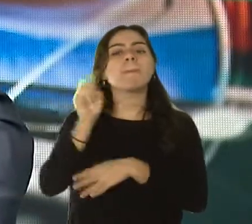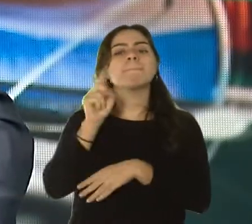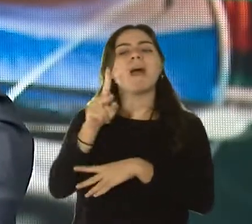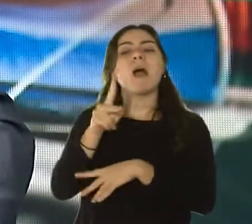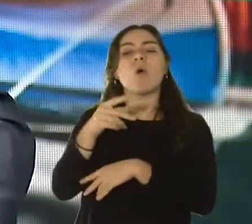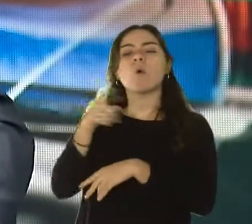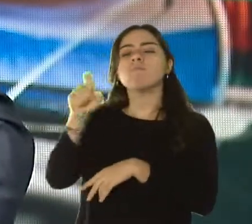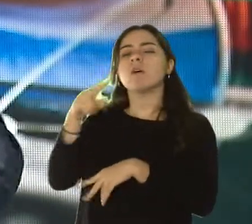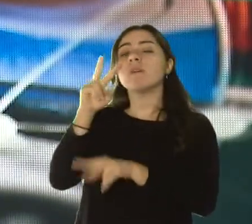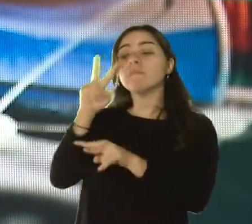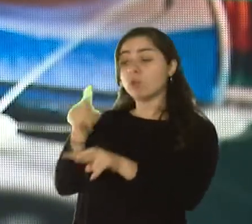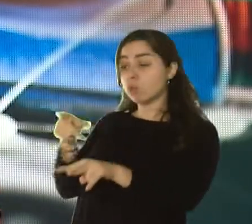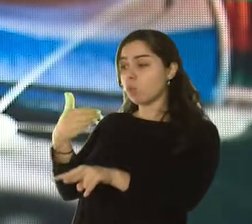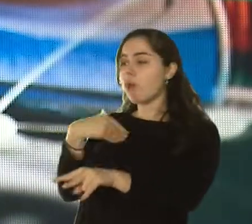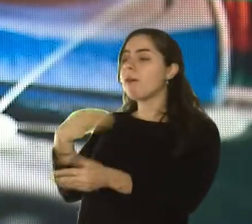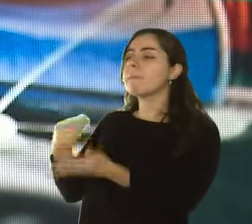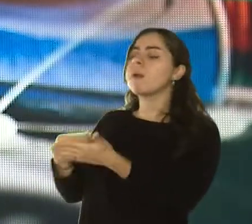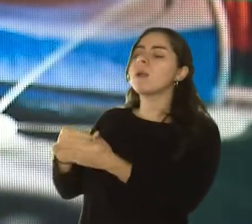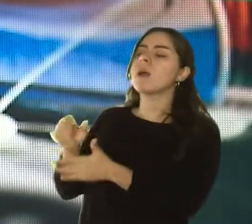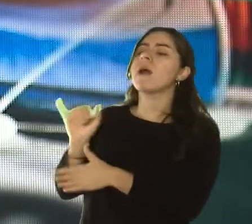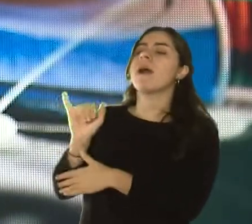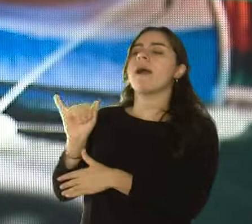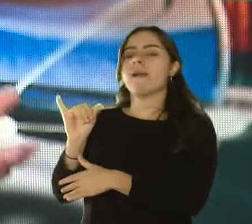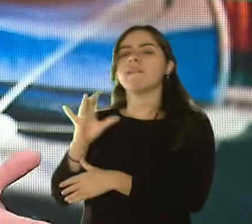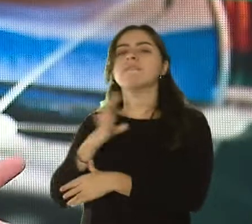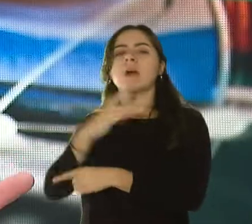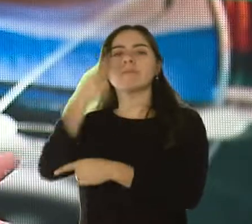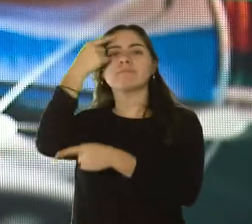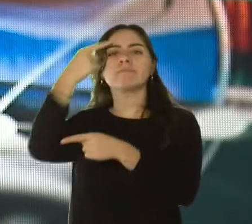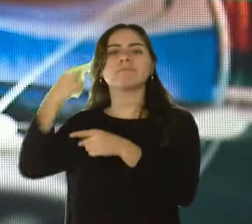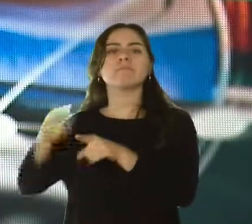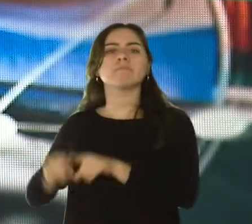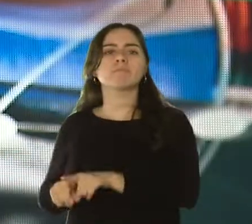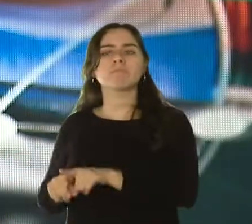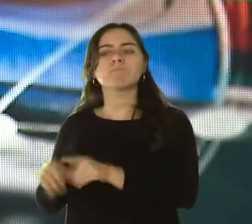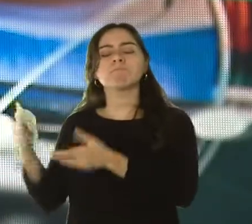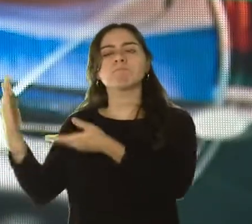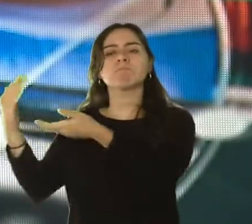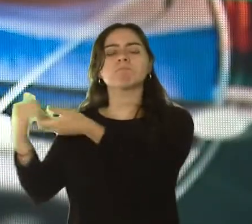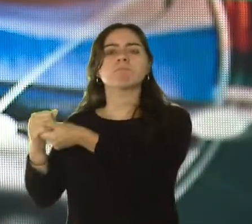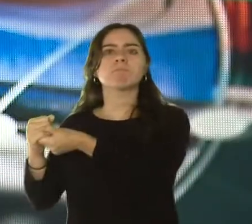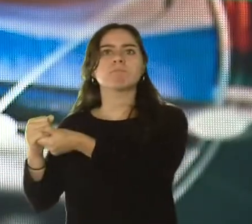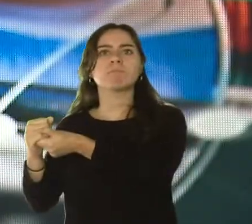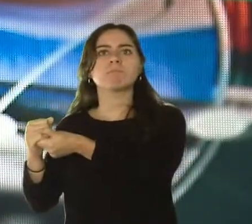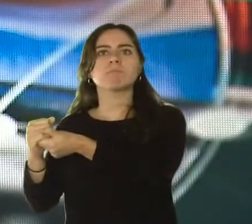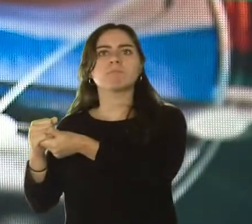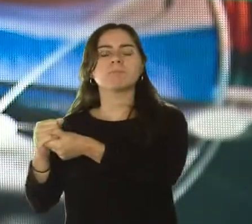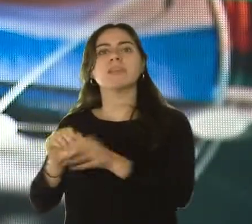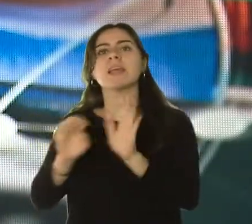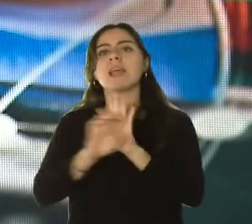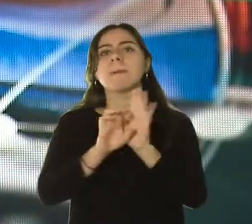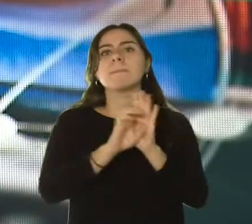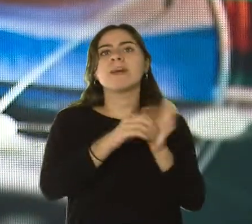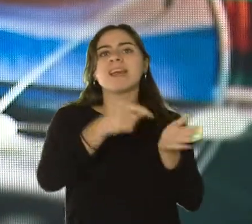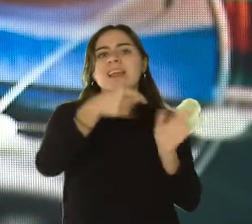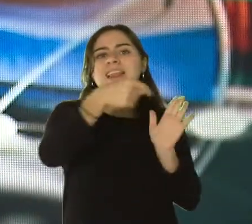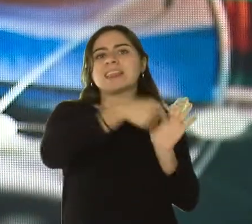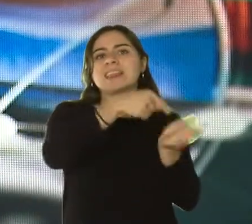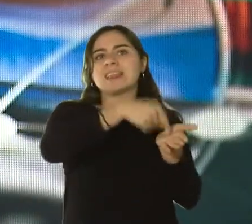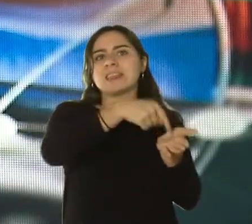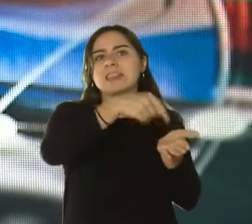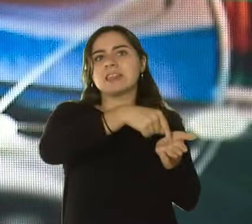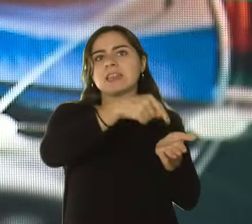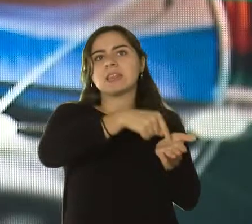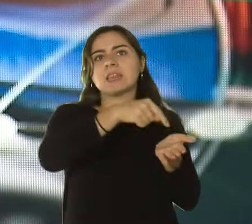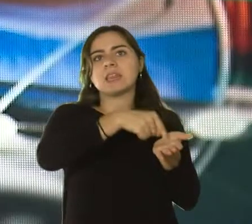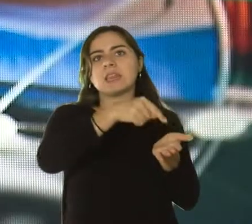pago avalado por el gobierno federal. No es que vas a pagar todas las deudas que tienes. Porque, por ejemplo, estas deudas de consumo que no tienen colateral, y no quiero ser un